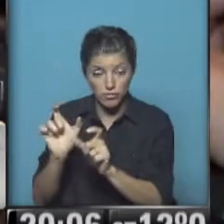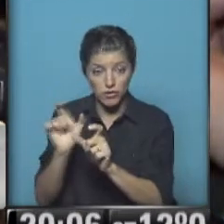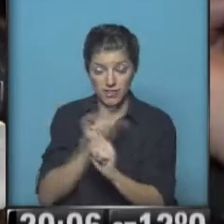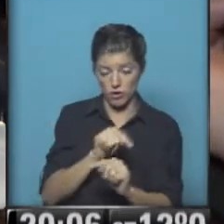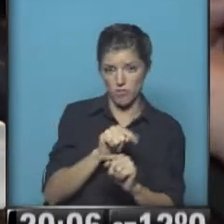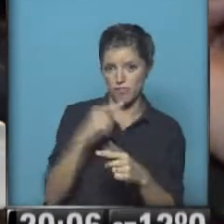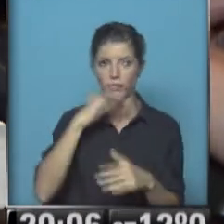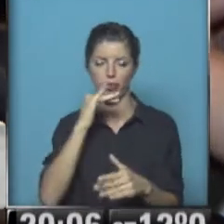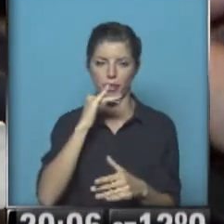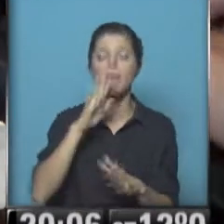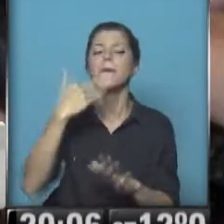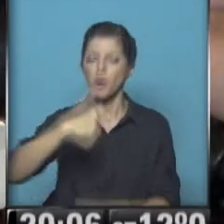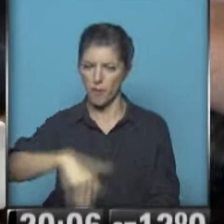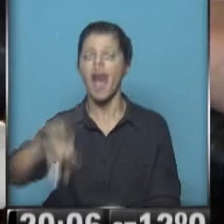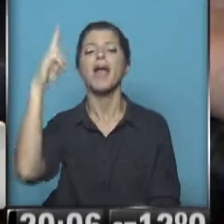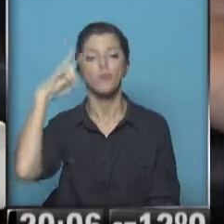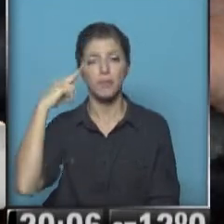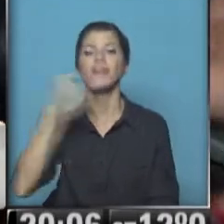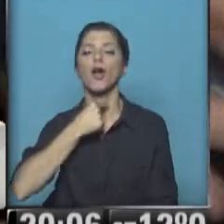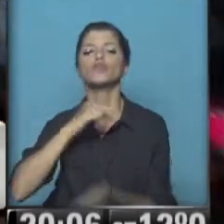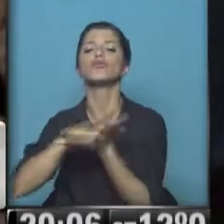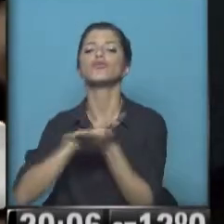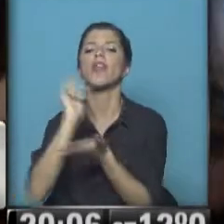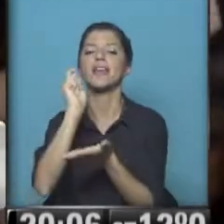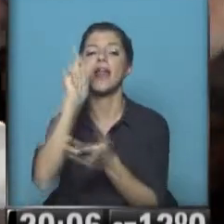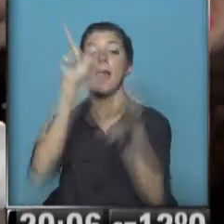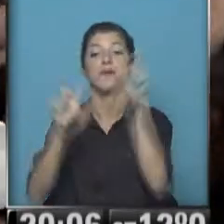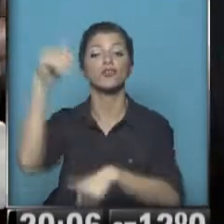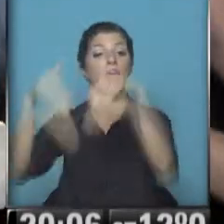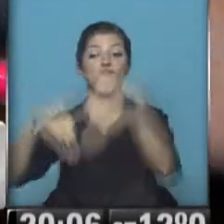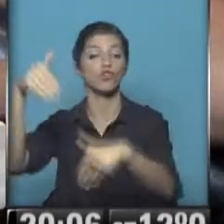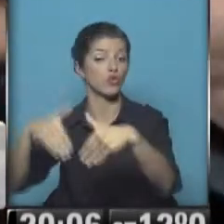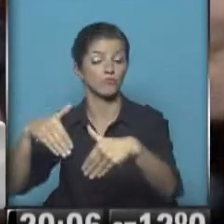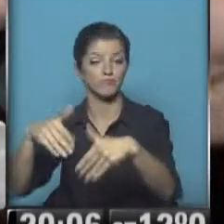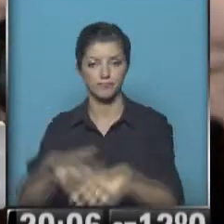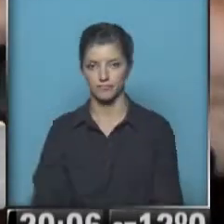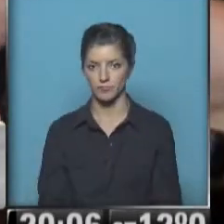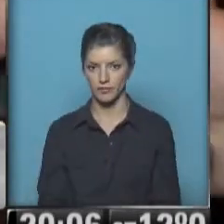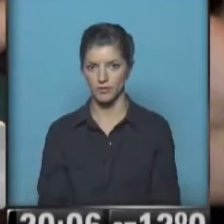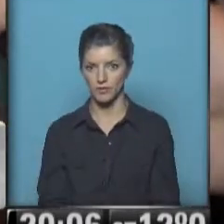esto el 9 de agosto lo van a resolver los vecinos con el voto. ¿A quién se está refiriendo?